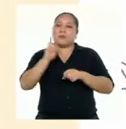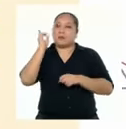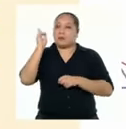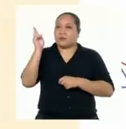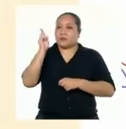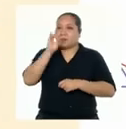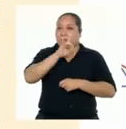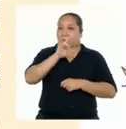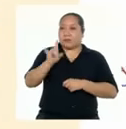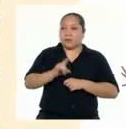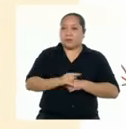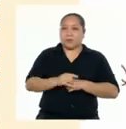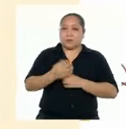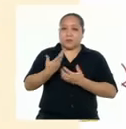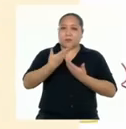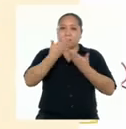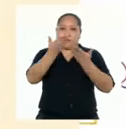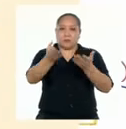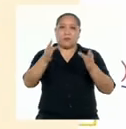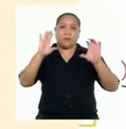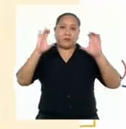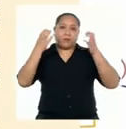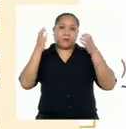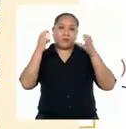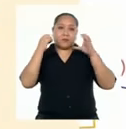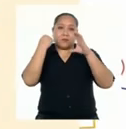virtuales.